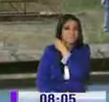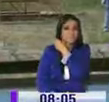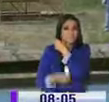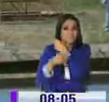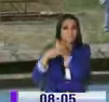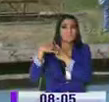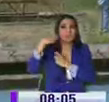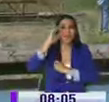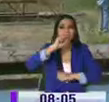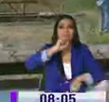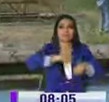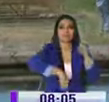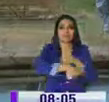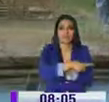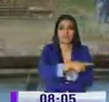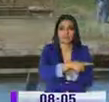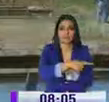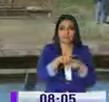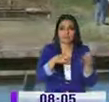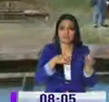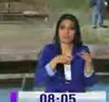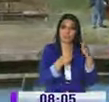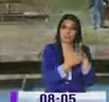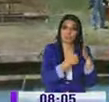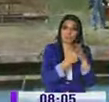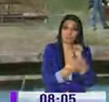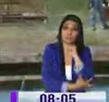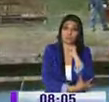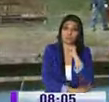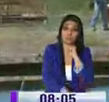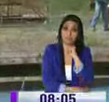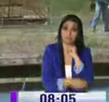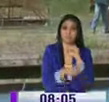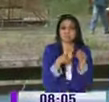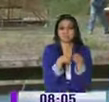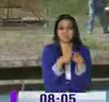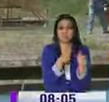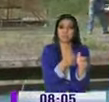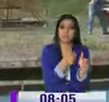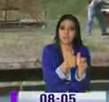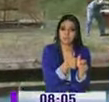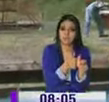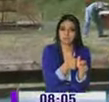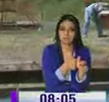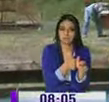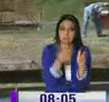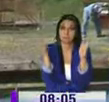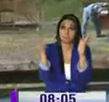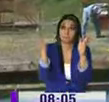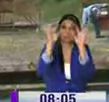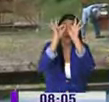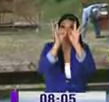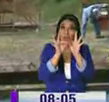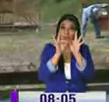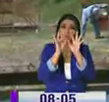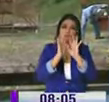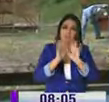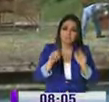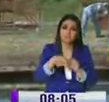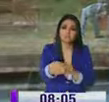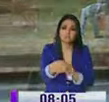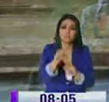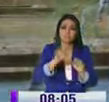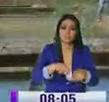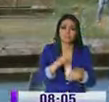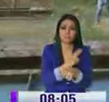más daños que la de san martín dando mucho después a martín por están relativamente cerca colocando el de san martín ya podrían utilizar ese